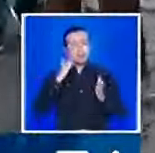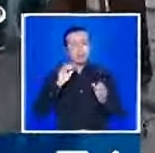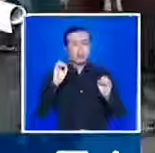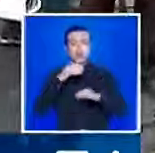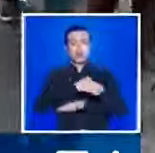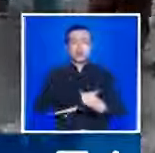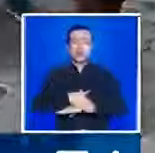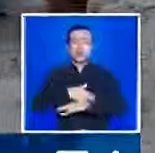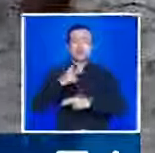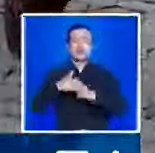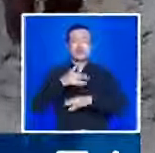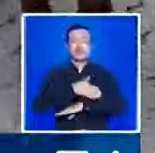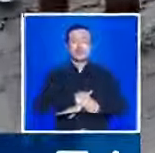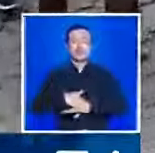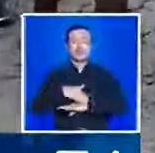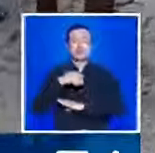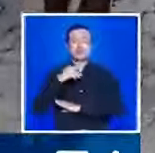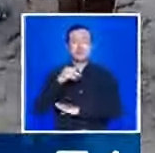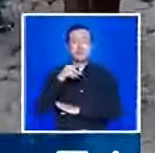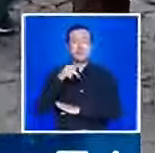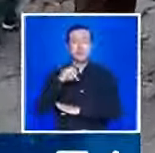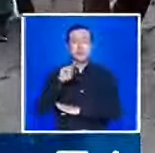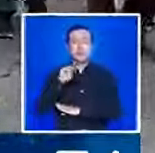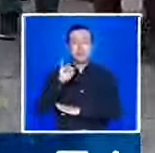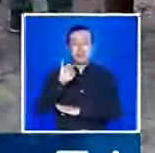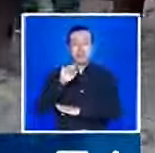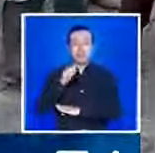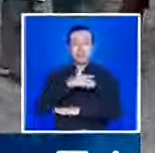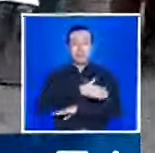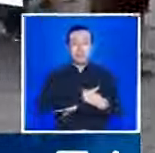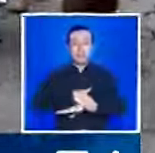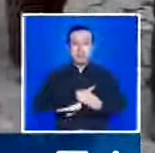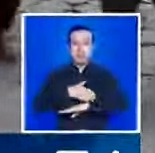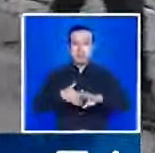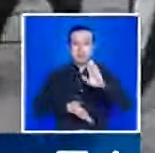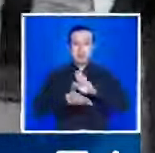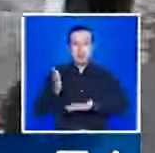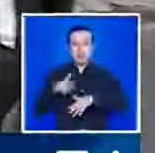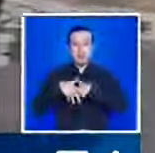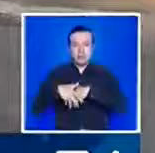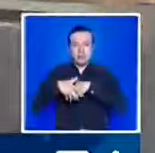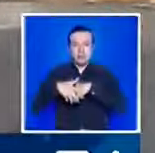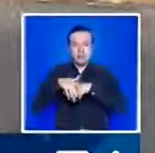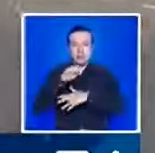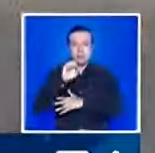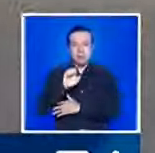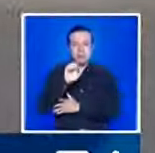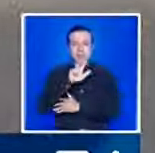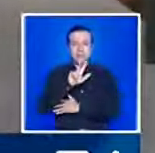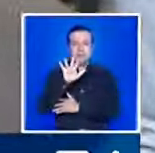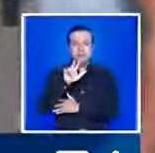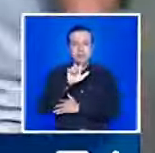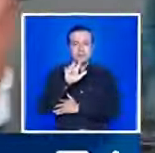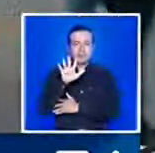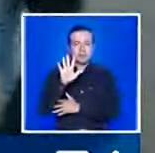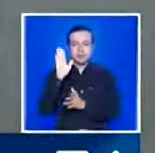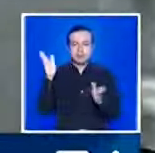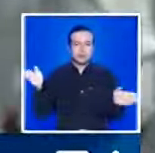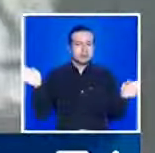calle? Esta calle es la General Pintac, que estamos ya saliendo a la E35. Necesitamos, allá vamos a